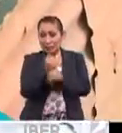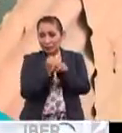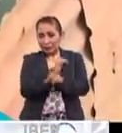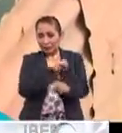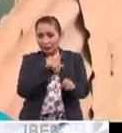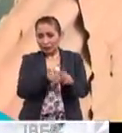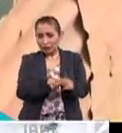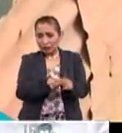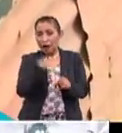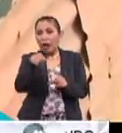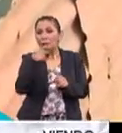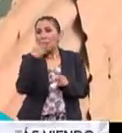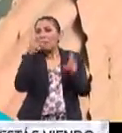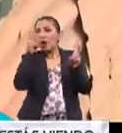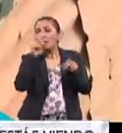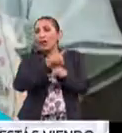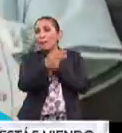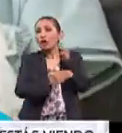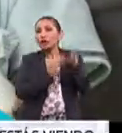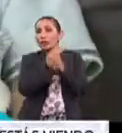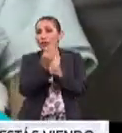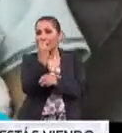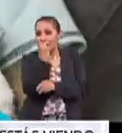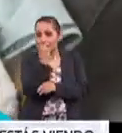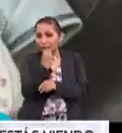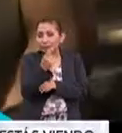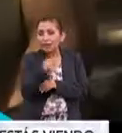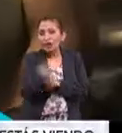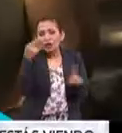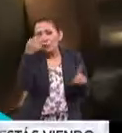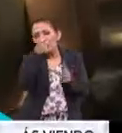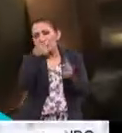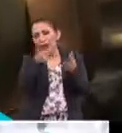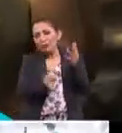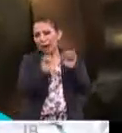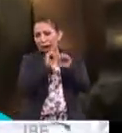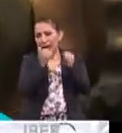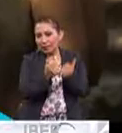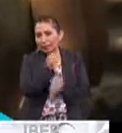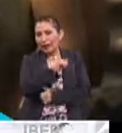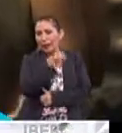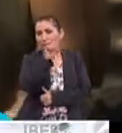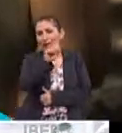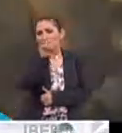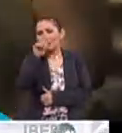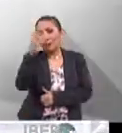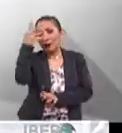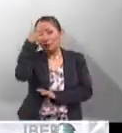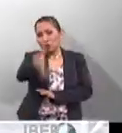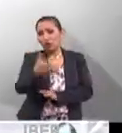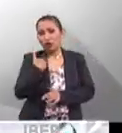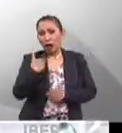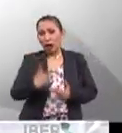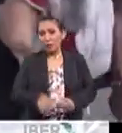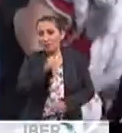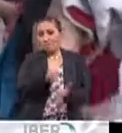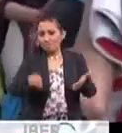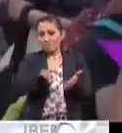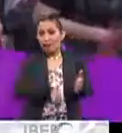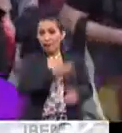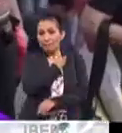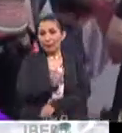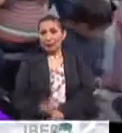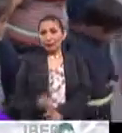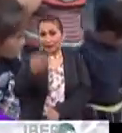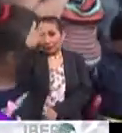reportaje especial hablaremos del Día Mundial de la Alimentación y los objetivos de la Agenda 2030 para un futuro sin hambre. El